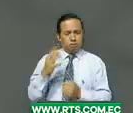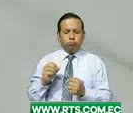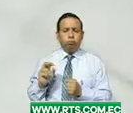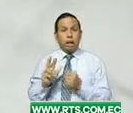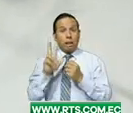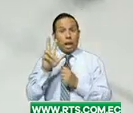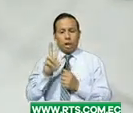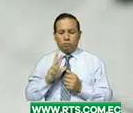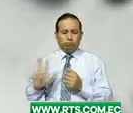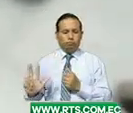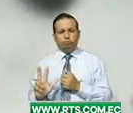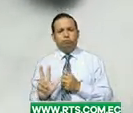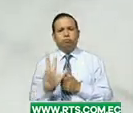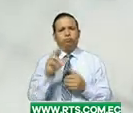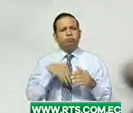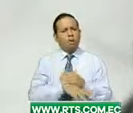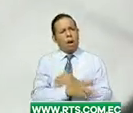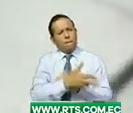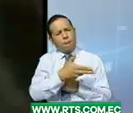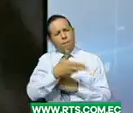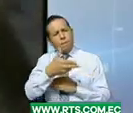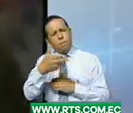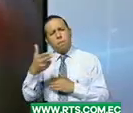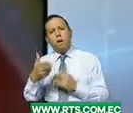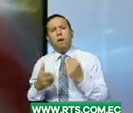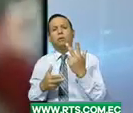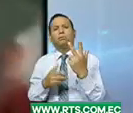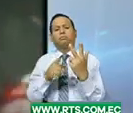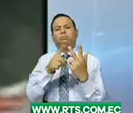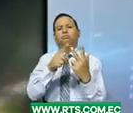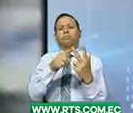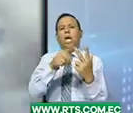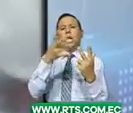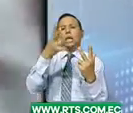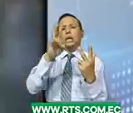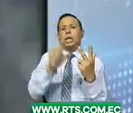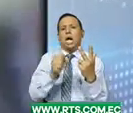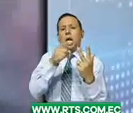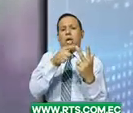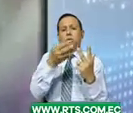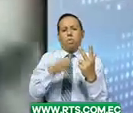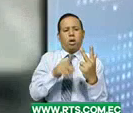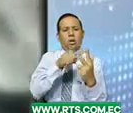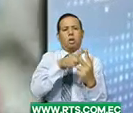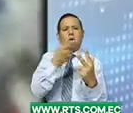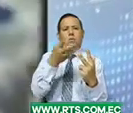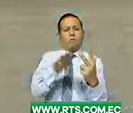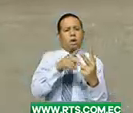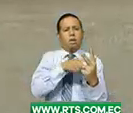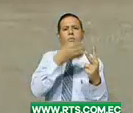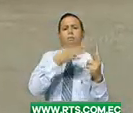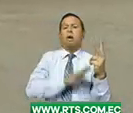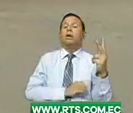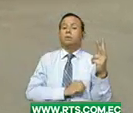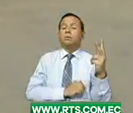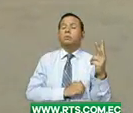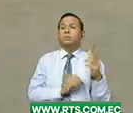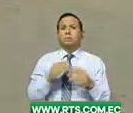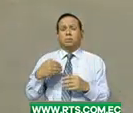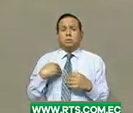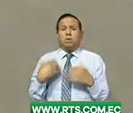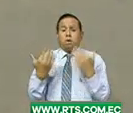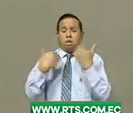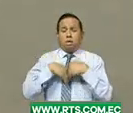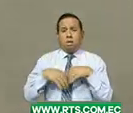disparar, causando la muerte de tres hombres, entre ellos un menor de 17 años de edad. Era terrible todo. Mira que todavía estoy